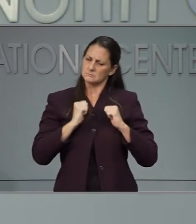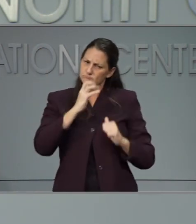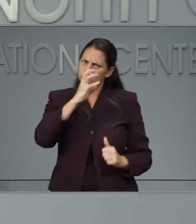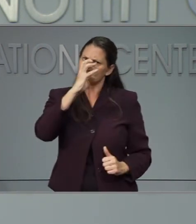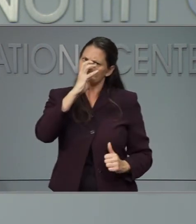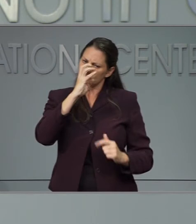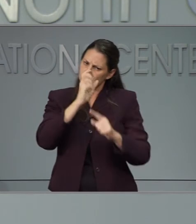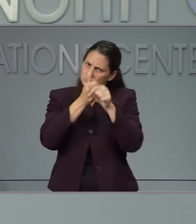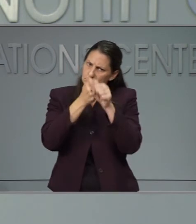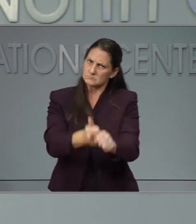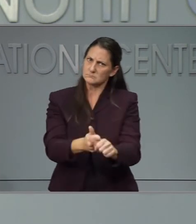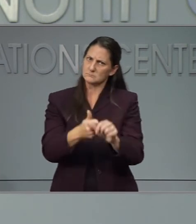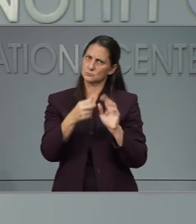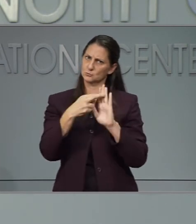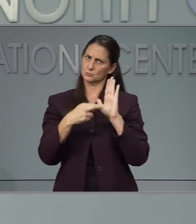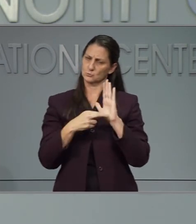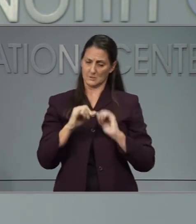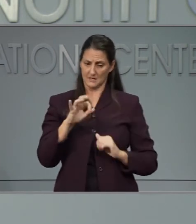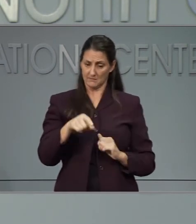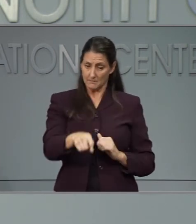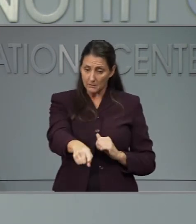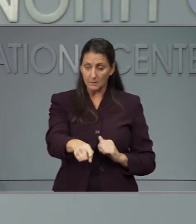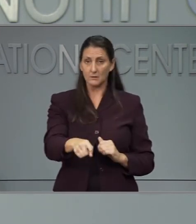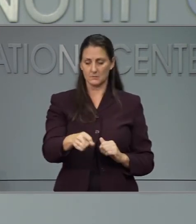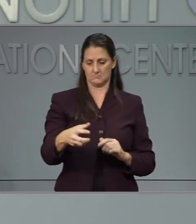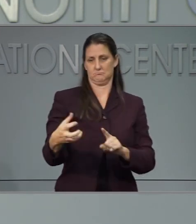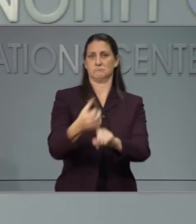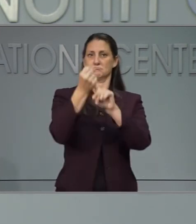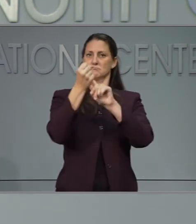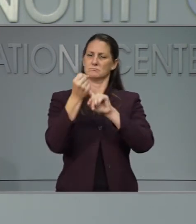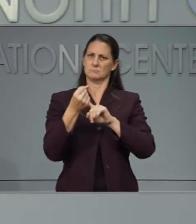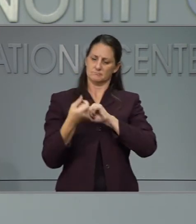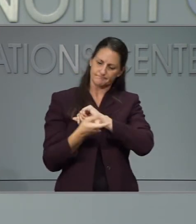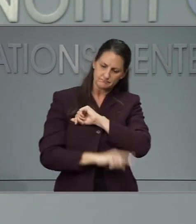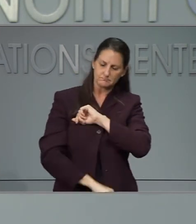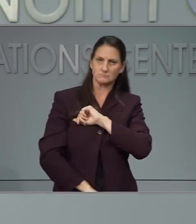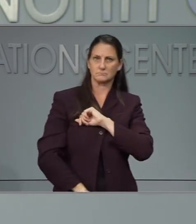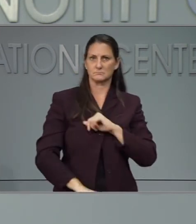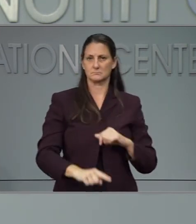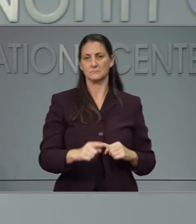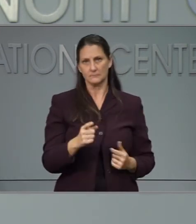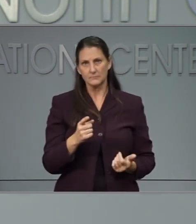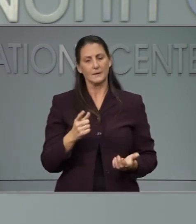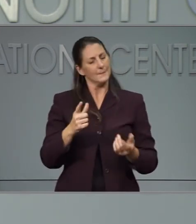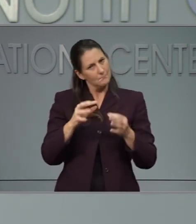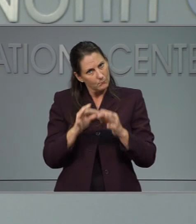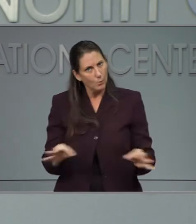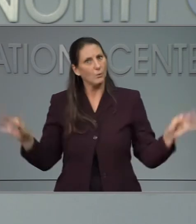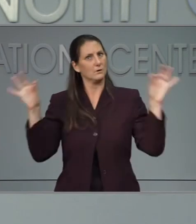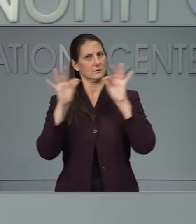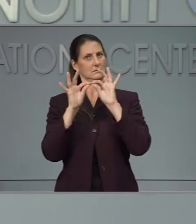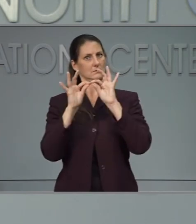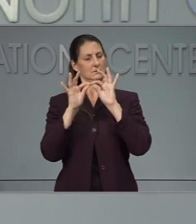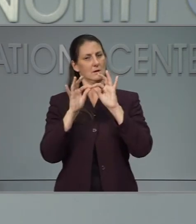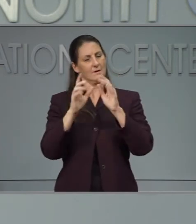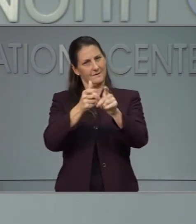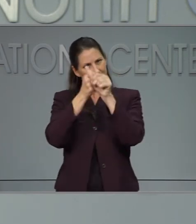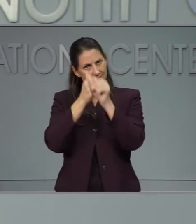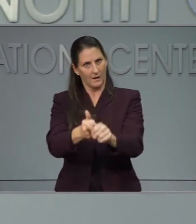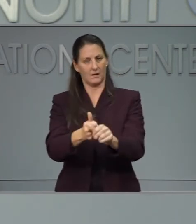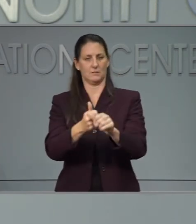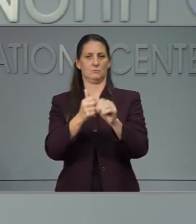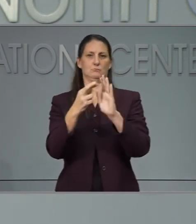que exijan el cumplimiento de esta ley. Es ahora más importante que nunca que obliguen a las